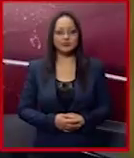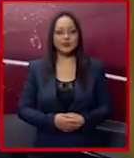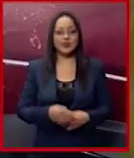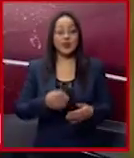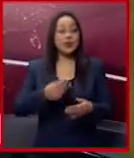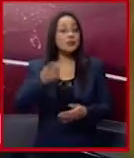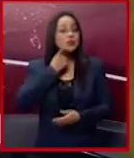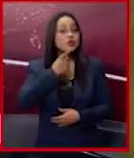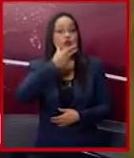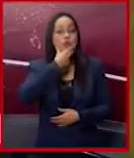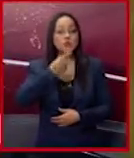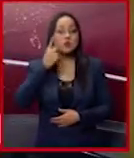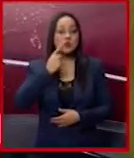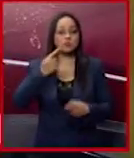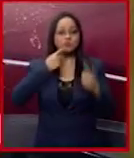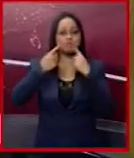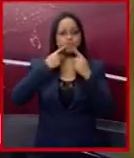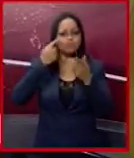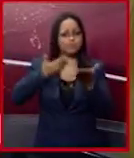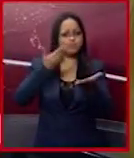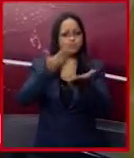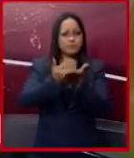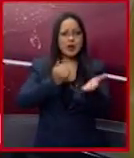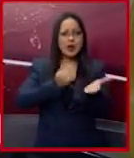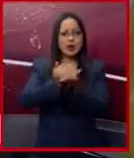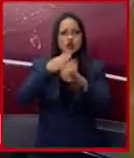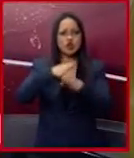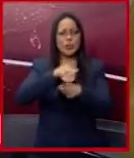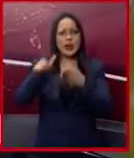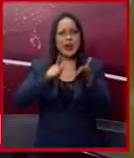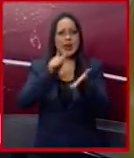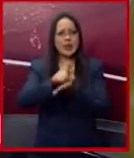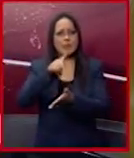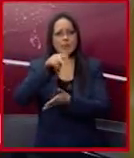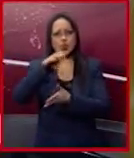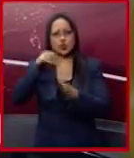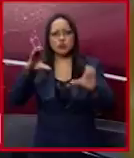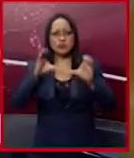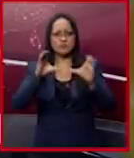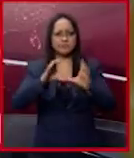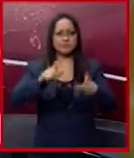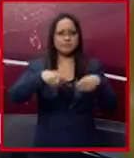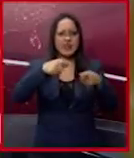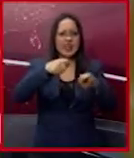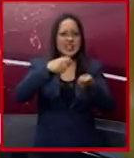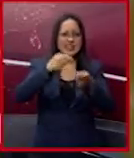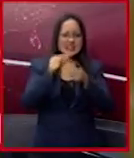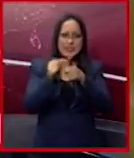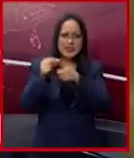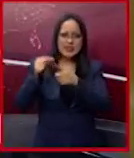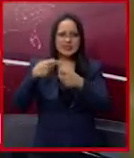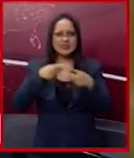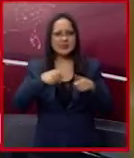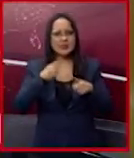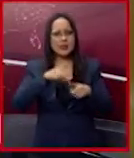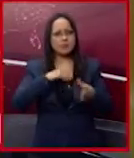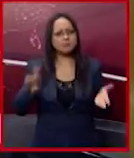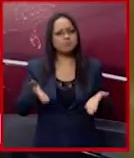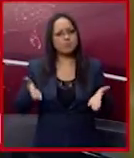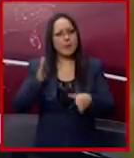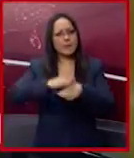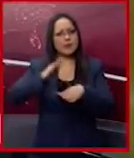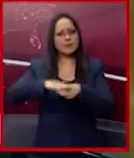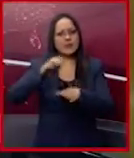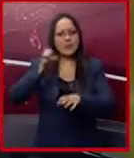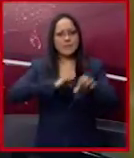Diputadas y diputados debatieron un dictamen de reformas a la Ley General de Producción, Certificación y Comercio de Semillas, el cual tiene por objeto impulsar la generación de